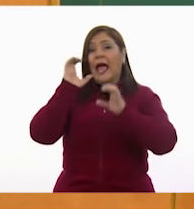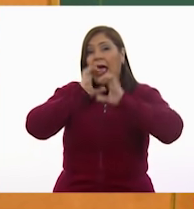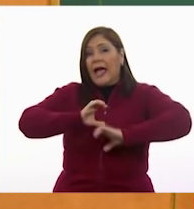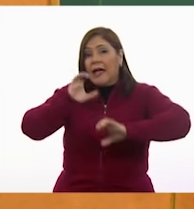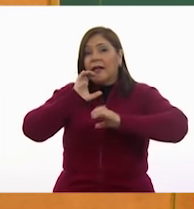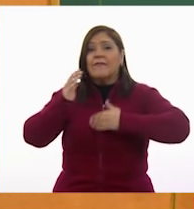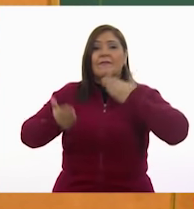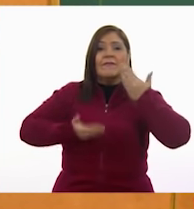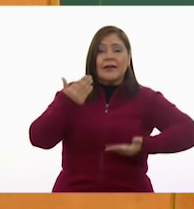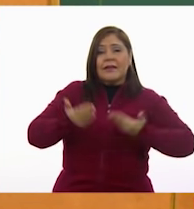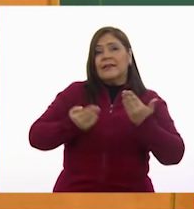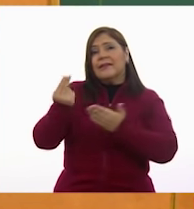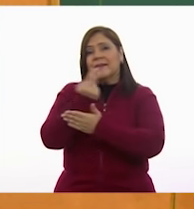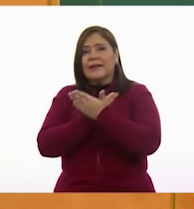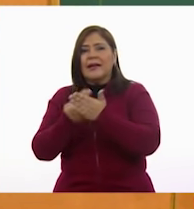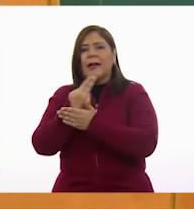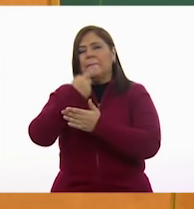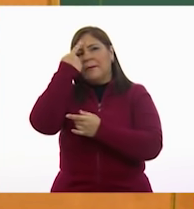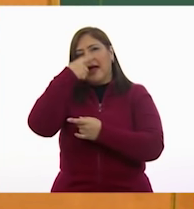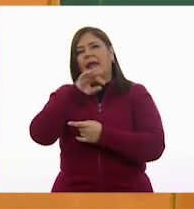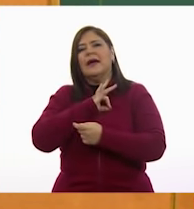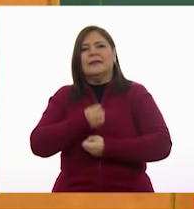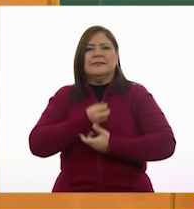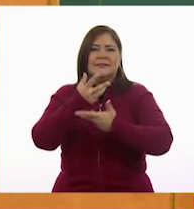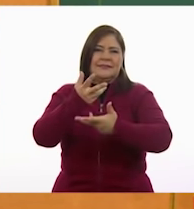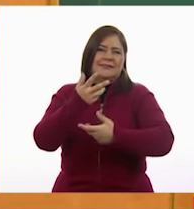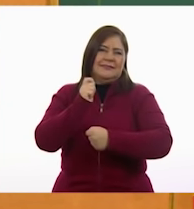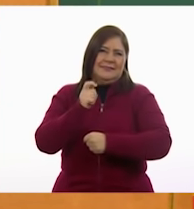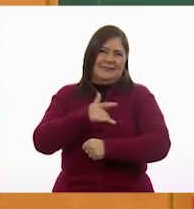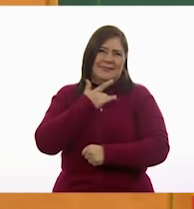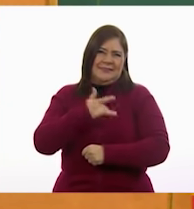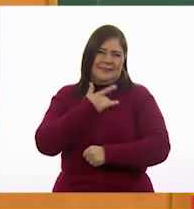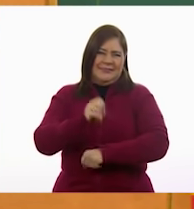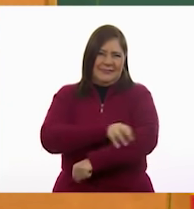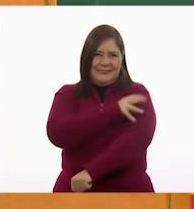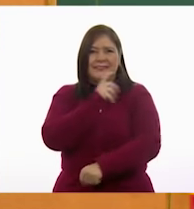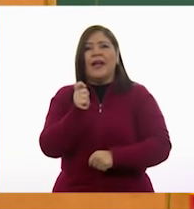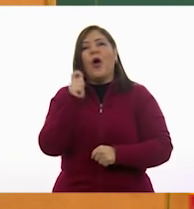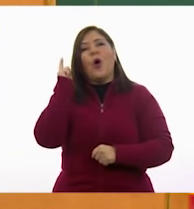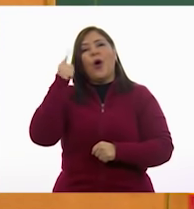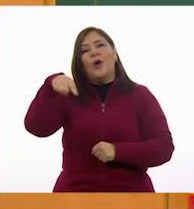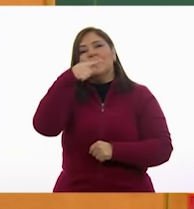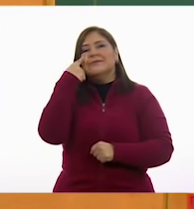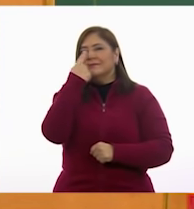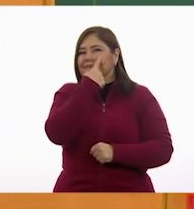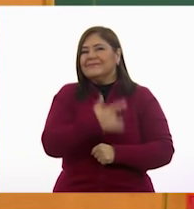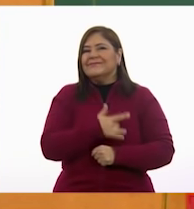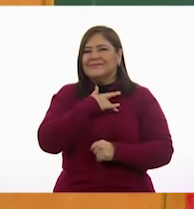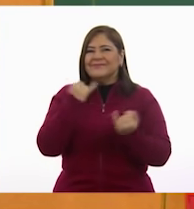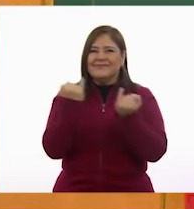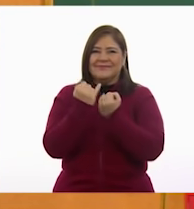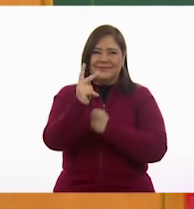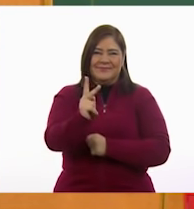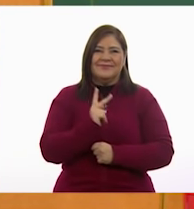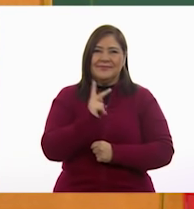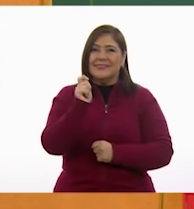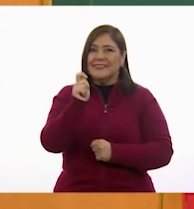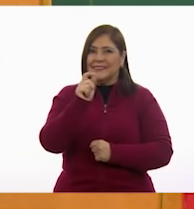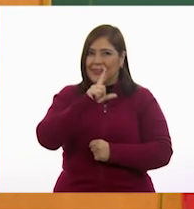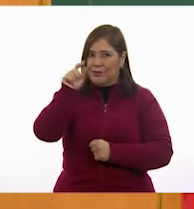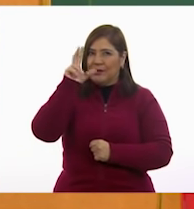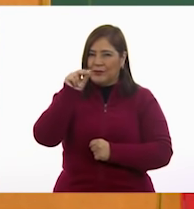y dibujo para expresar mis emociones. Esperamos que lo hayan disfrutado tanto como nosotros. No se vayan, porque continuamos